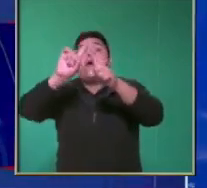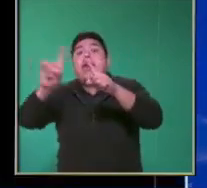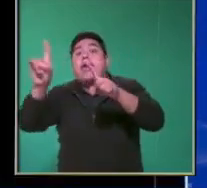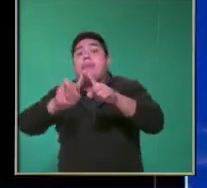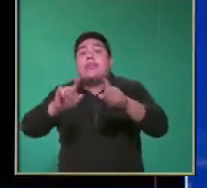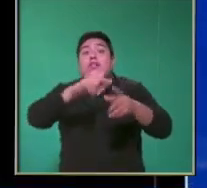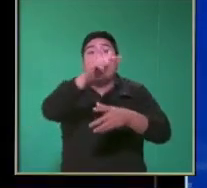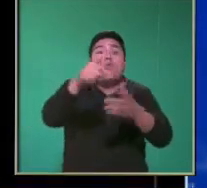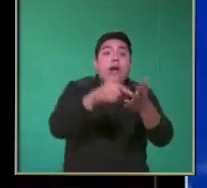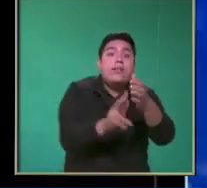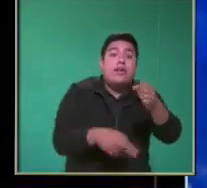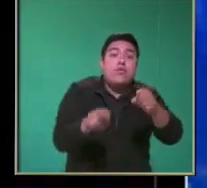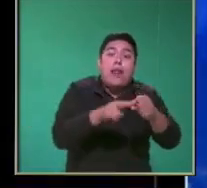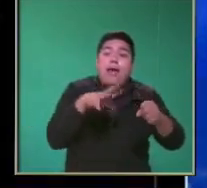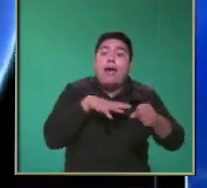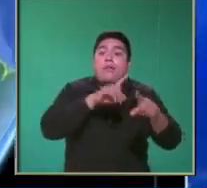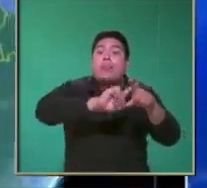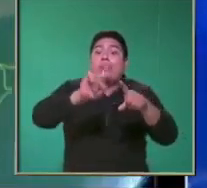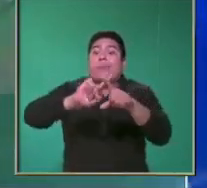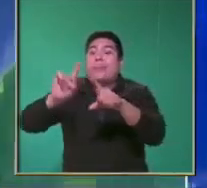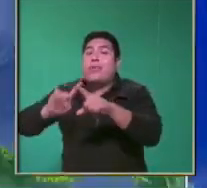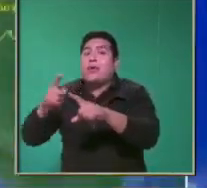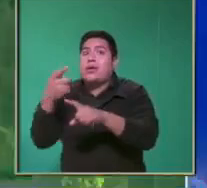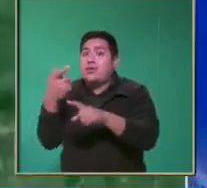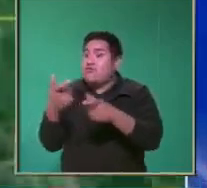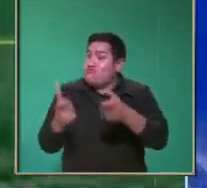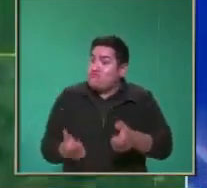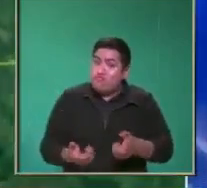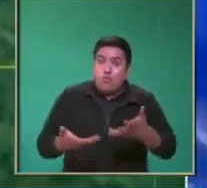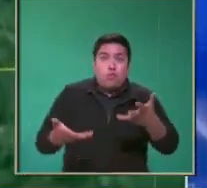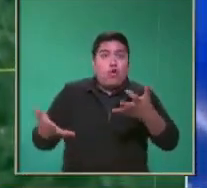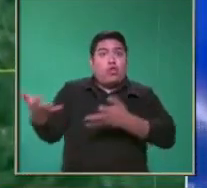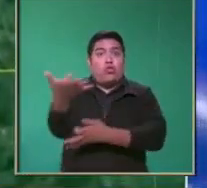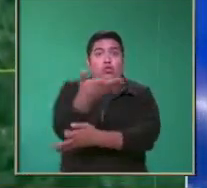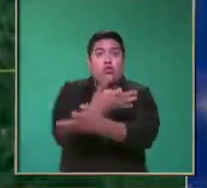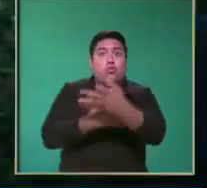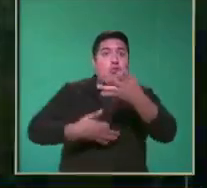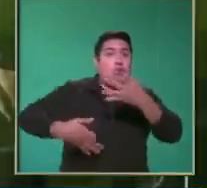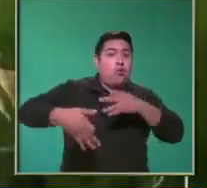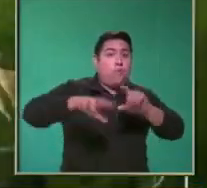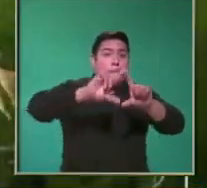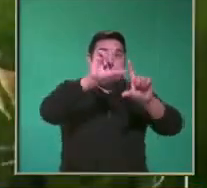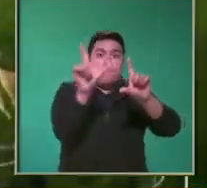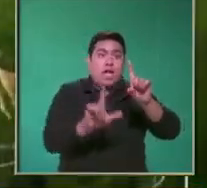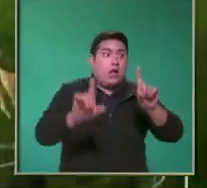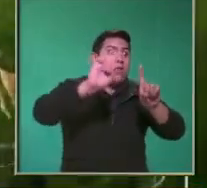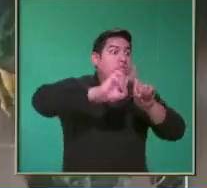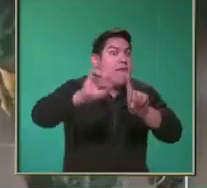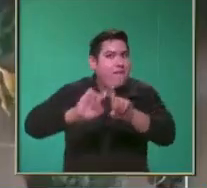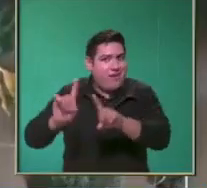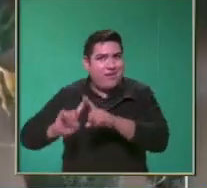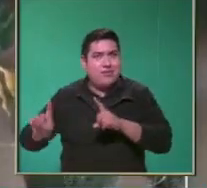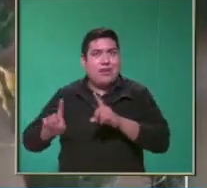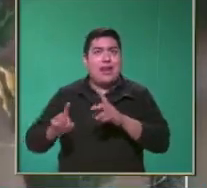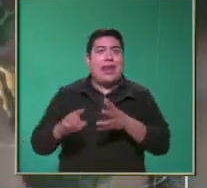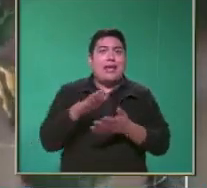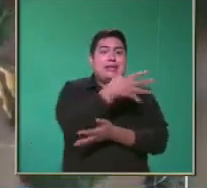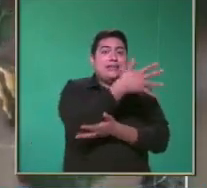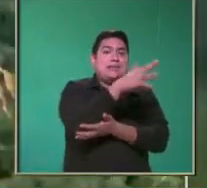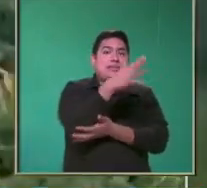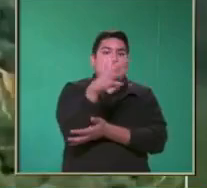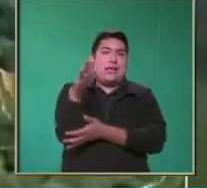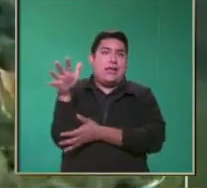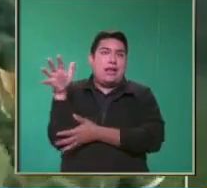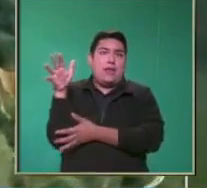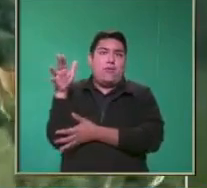naturales, que a su vez propician una riqueza invaluable en biodiversidad. La selva húmeda se desarrolla en el